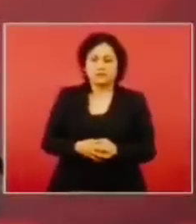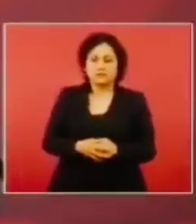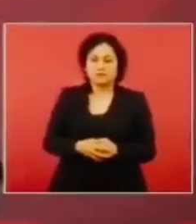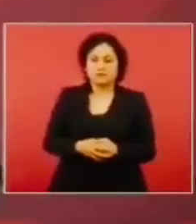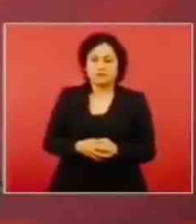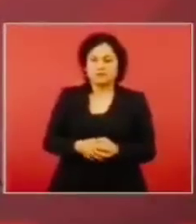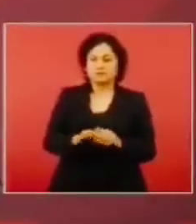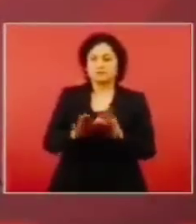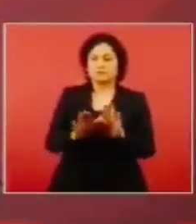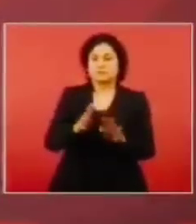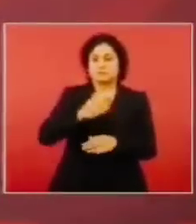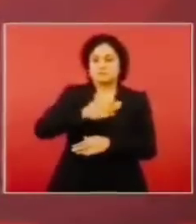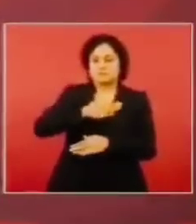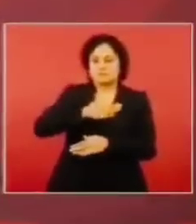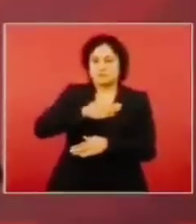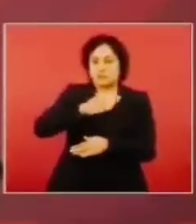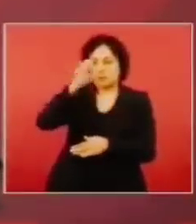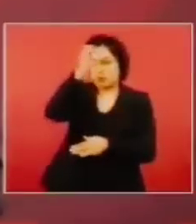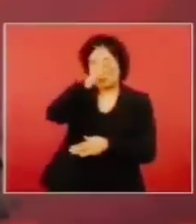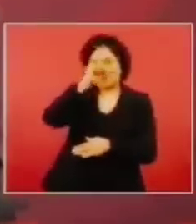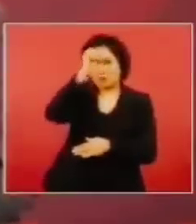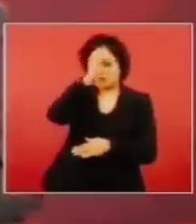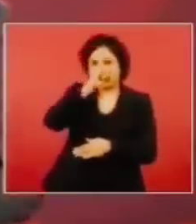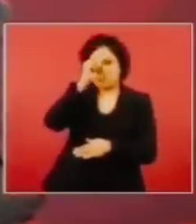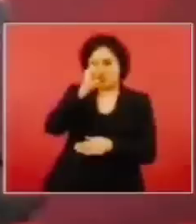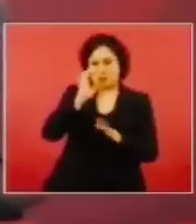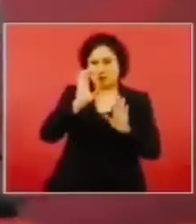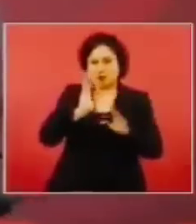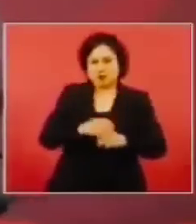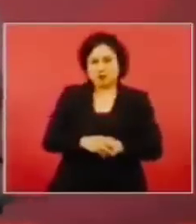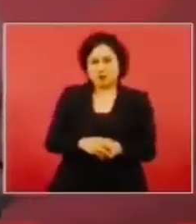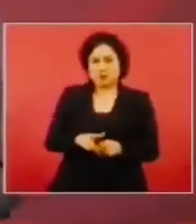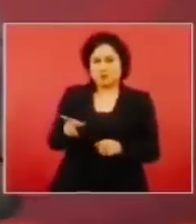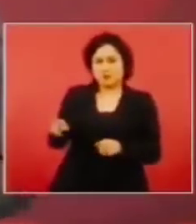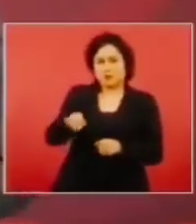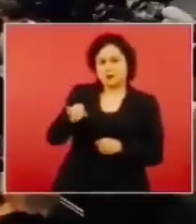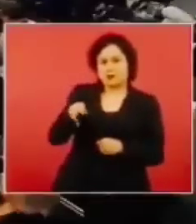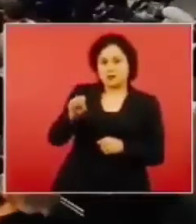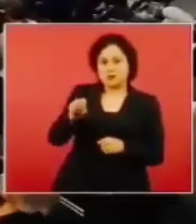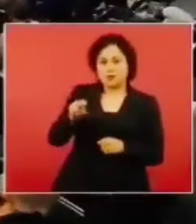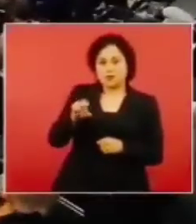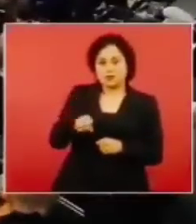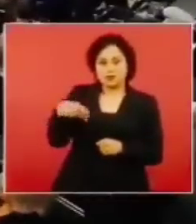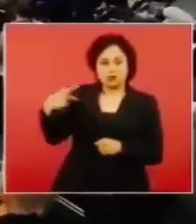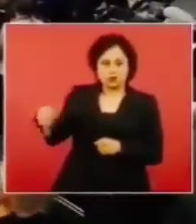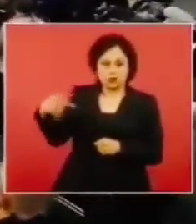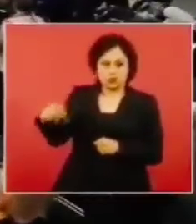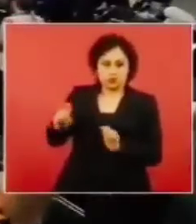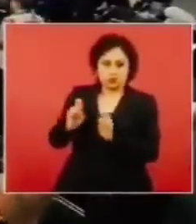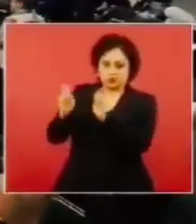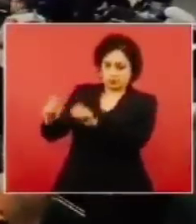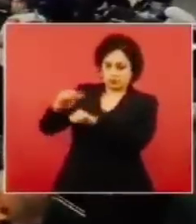opinión Este ahí Jesús que sea el comisionado para